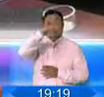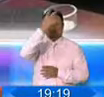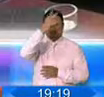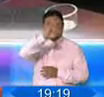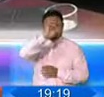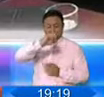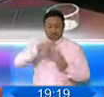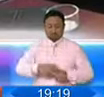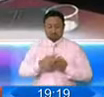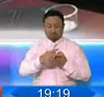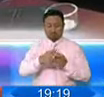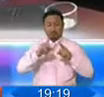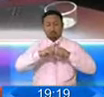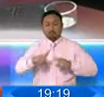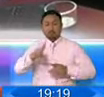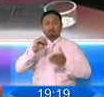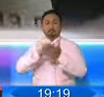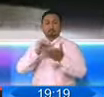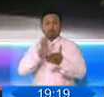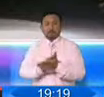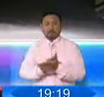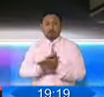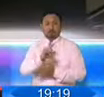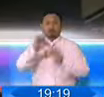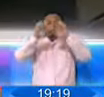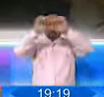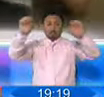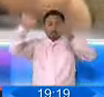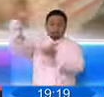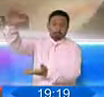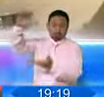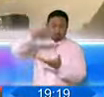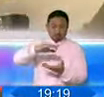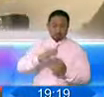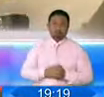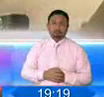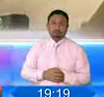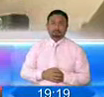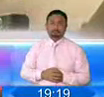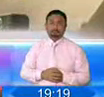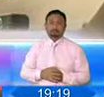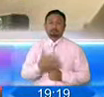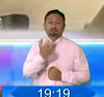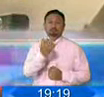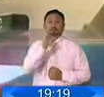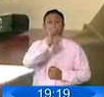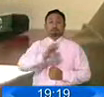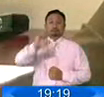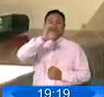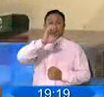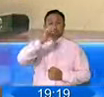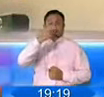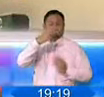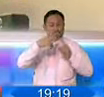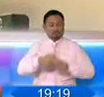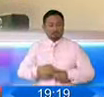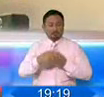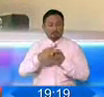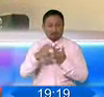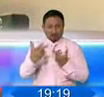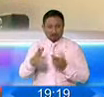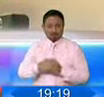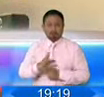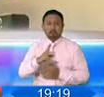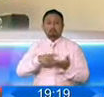2017, pero su aplicación para los couriers tuvo una pausa. A partir del 15 de enero entró en vigencia. En ese